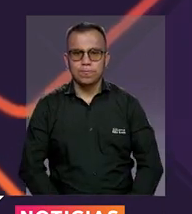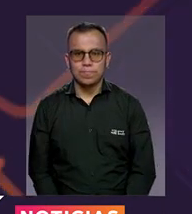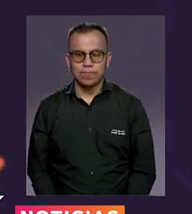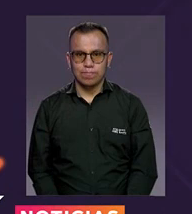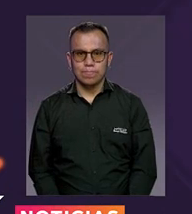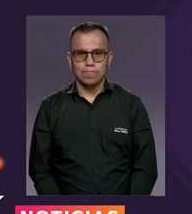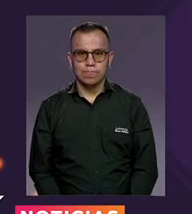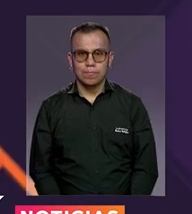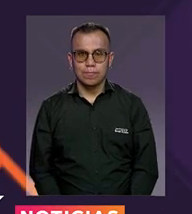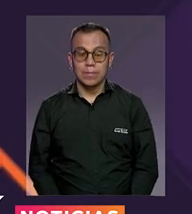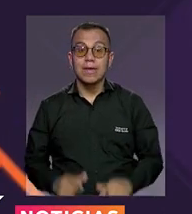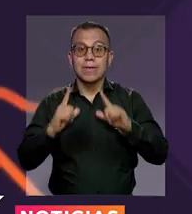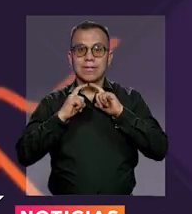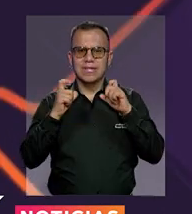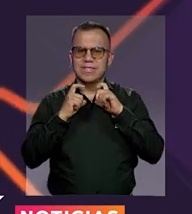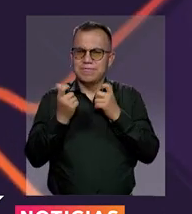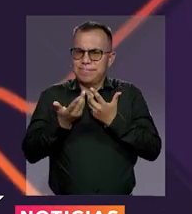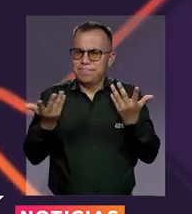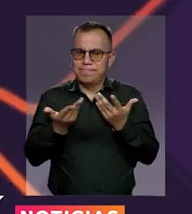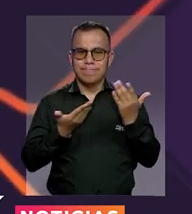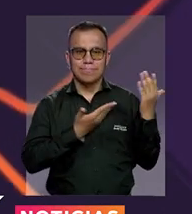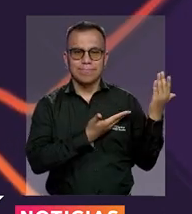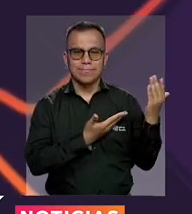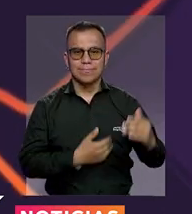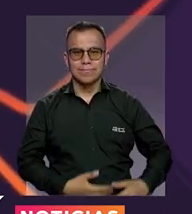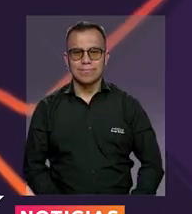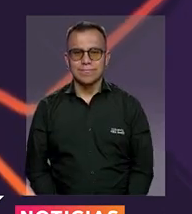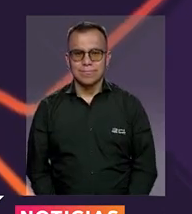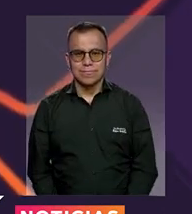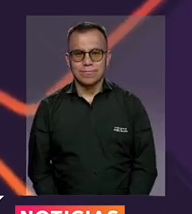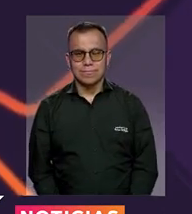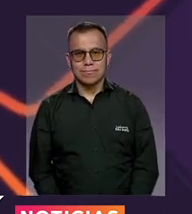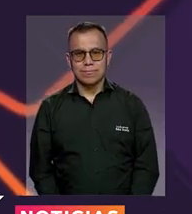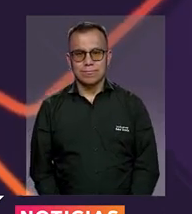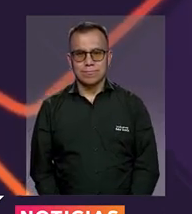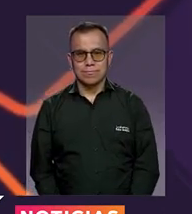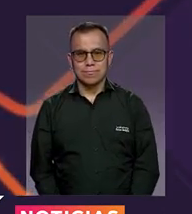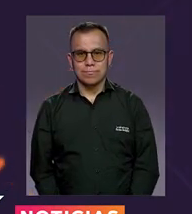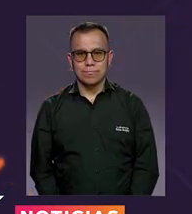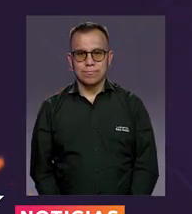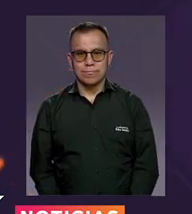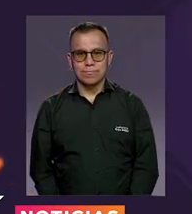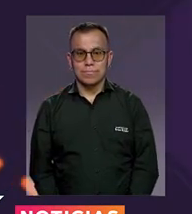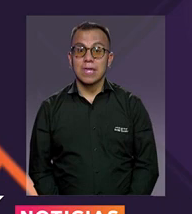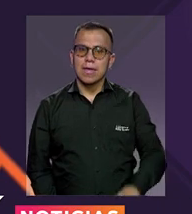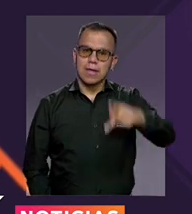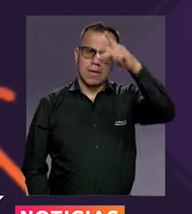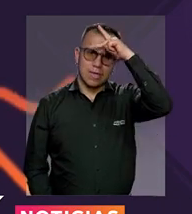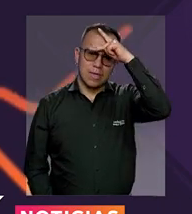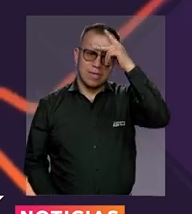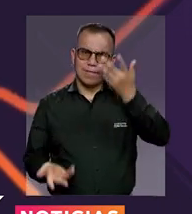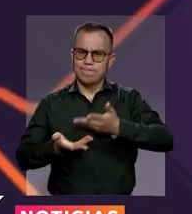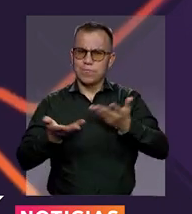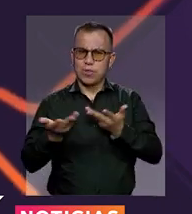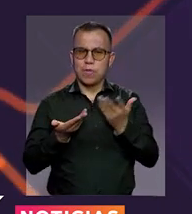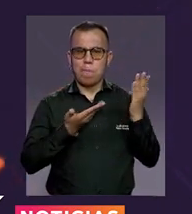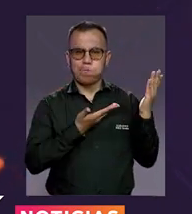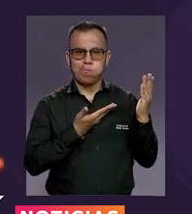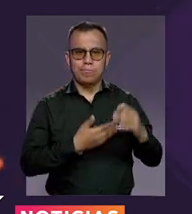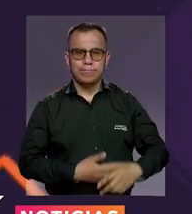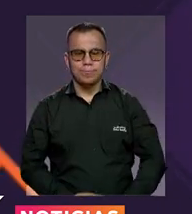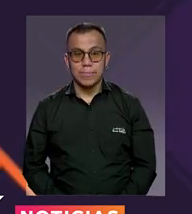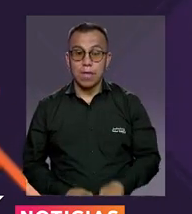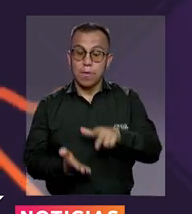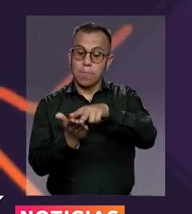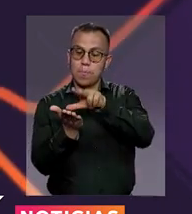Morena. En Gativá, en los barrios Boyacá y Ciudad Bachué, primera etapa. Kennedy, en el barrio Valladolid.